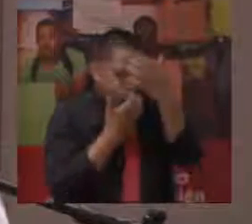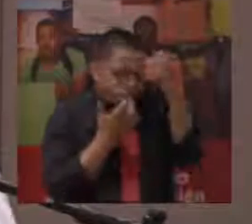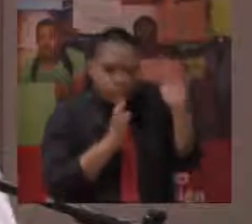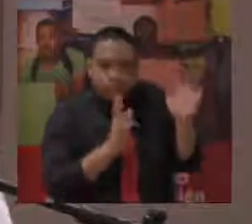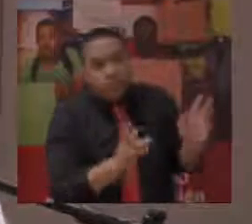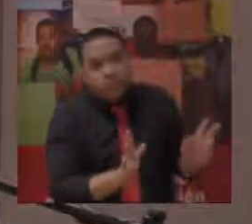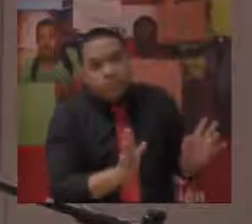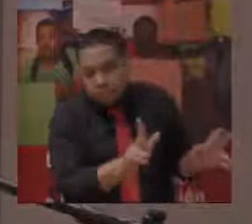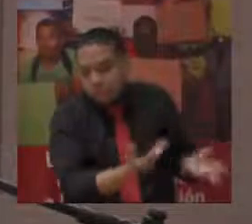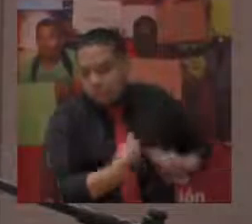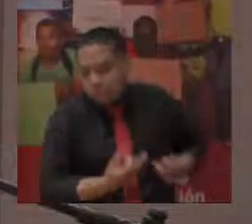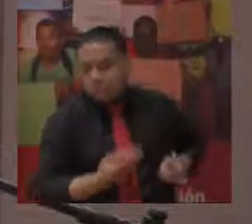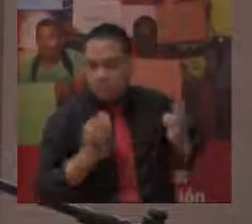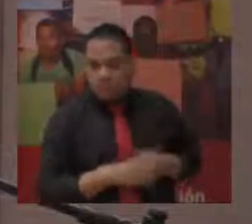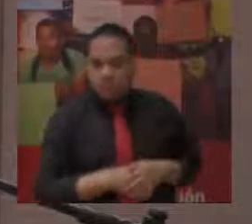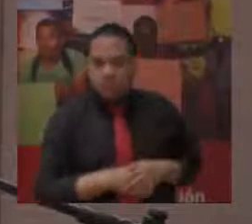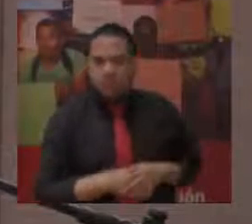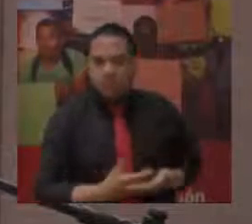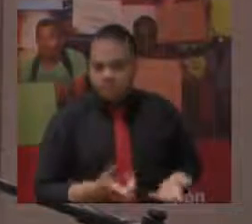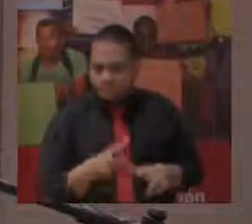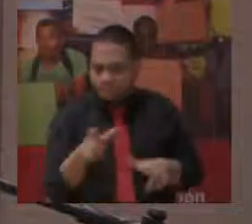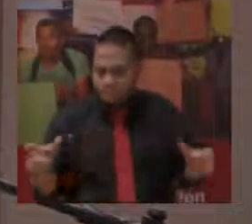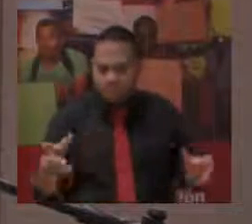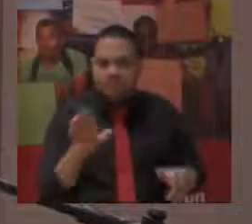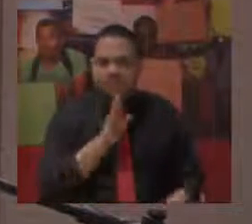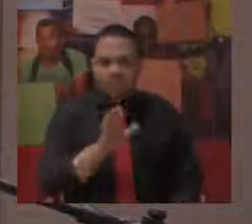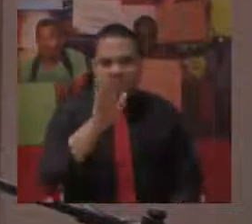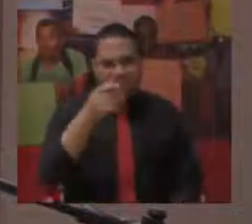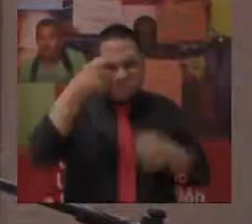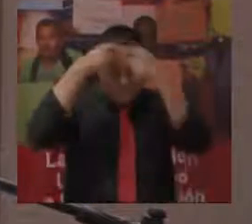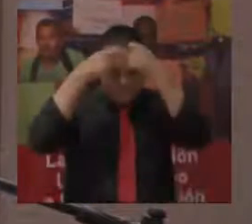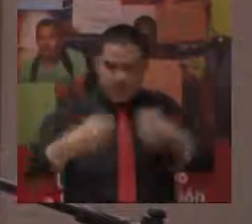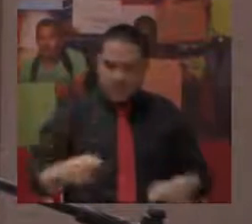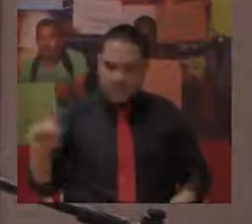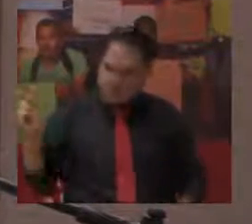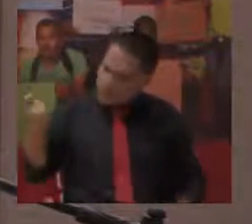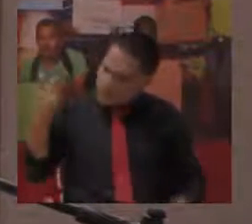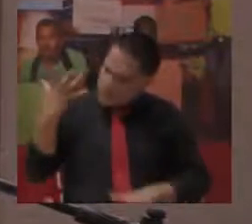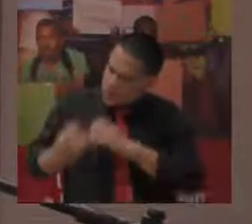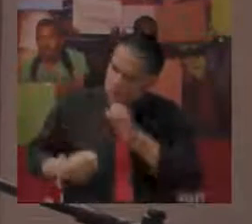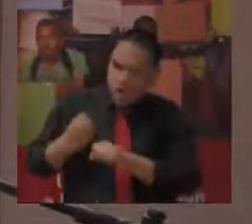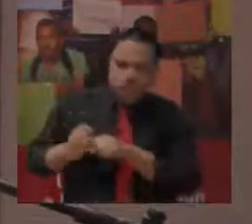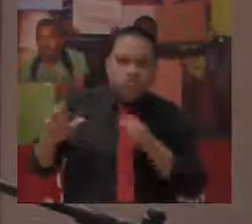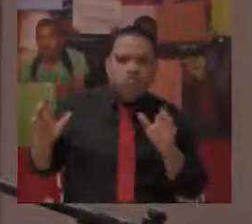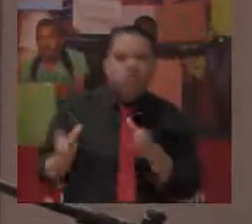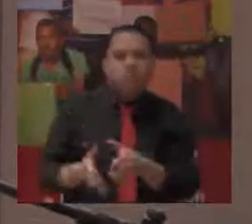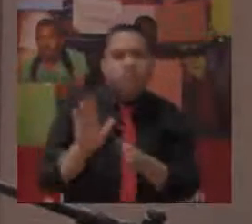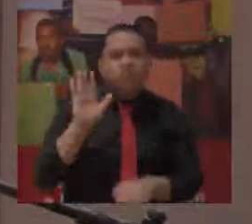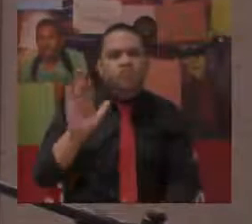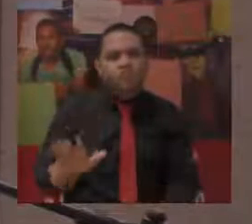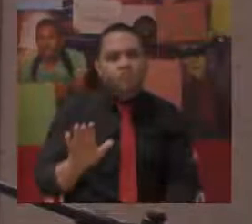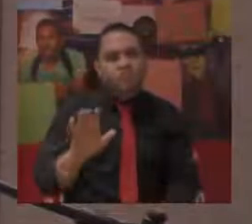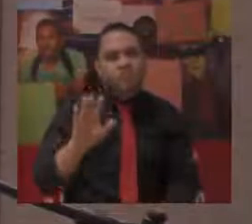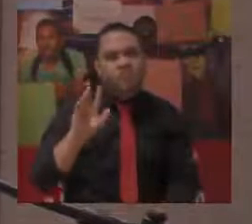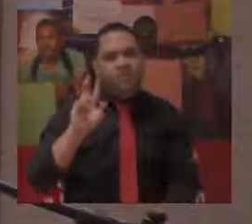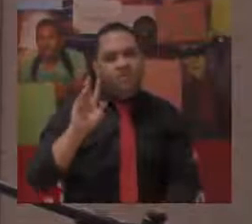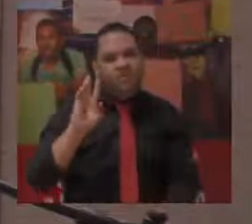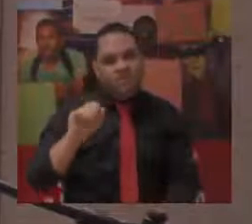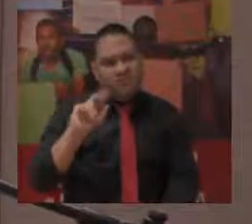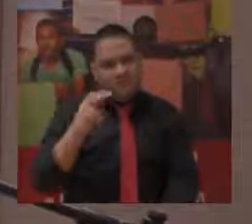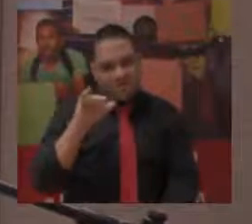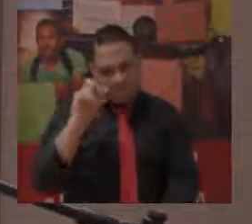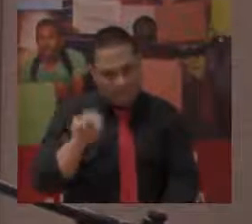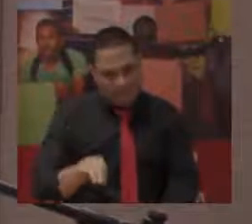capturadas y neutralizadas por el Estado en los últimos 5 años pertenecientes a las BACRIM. Ojo a este dato,